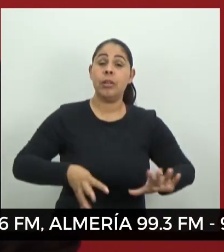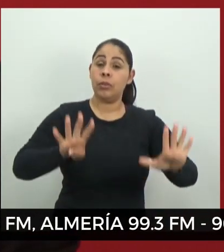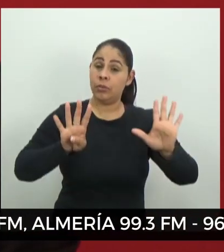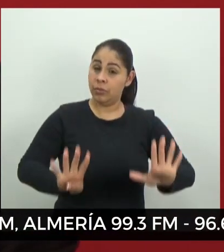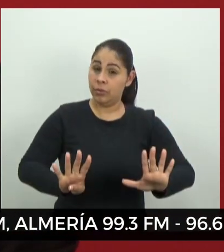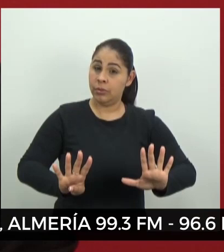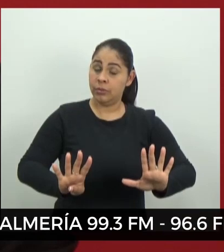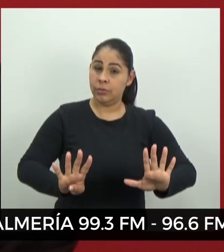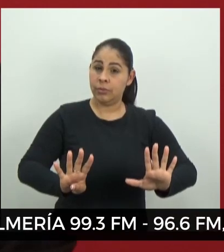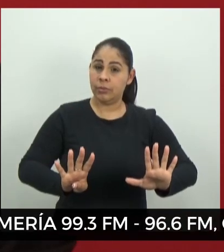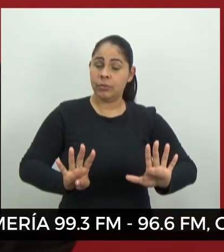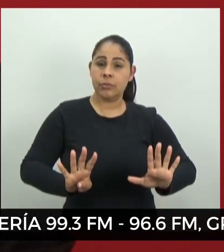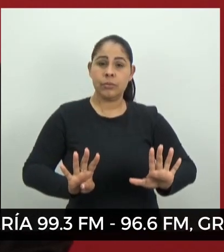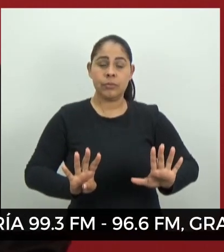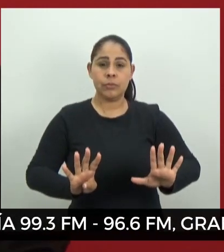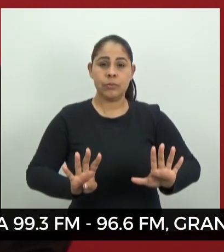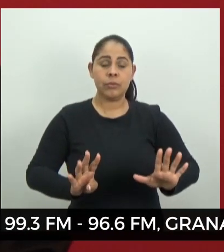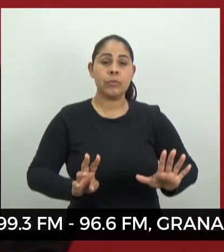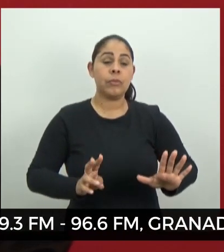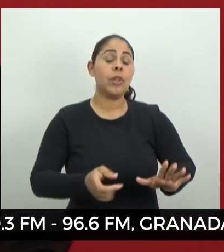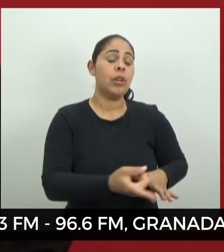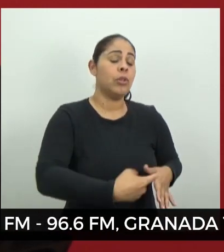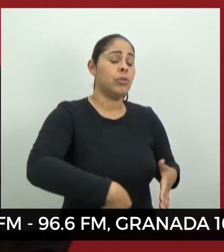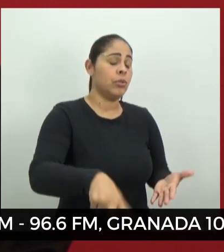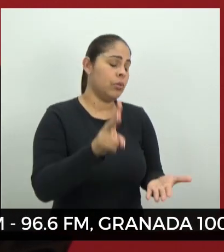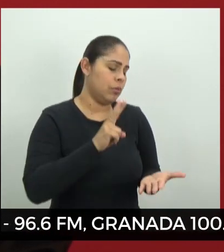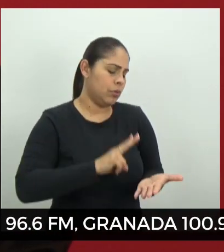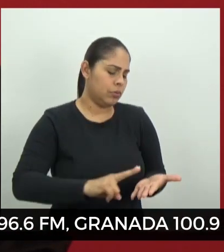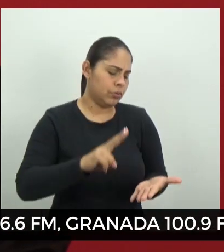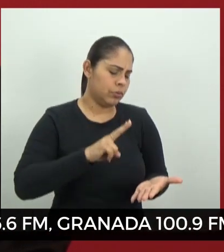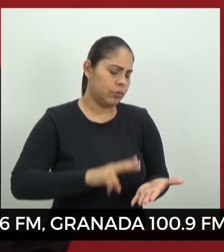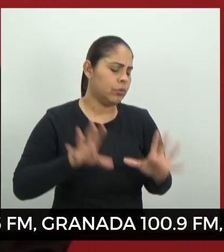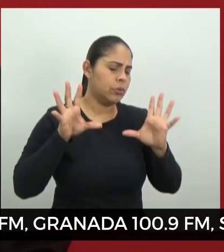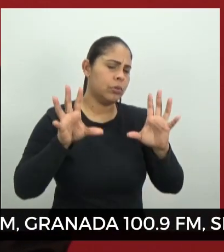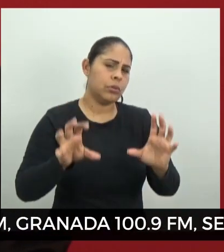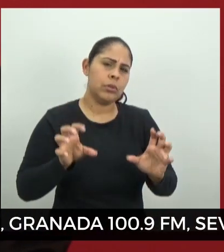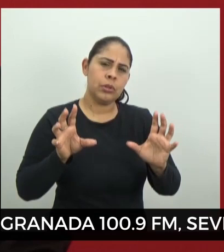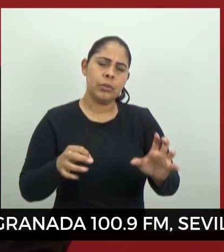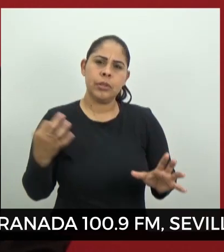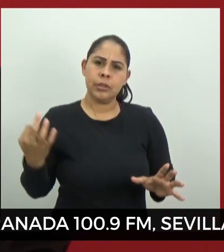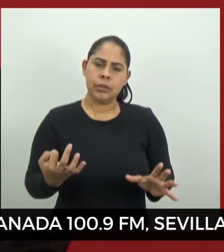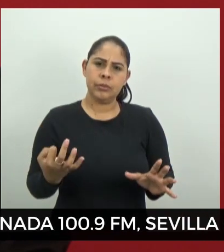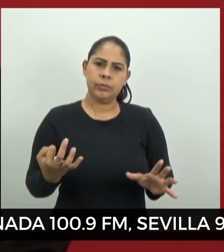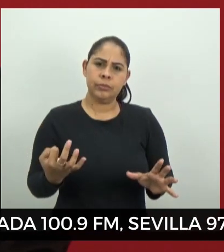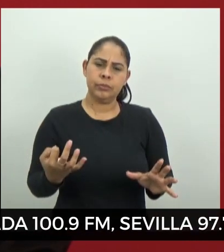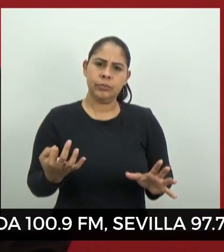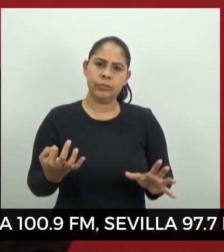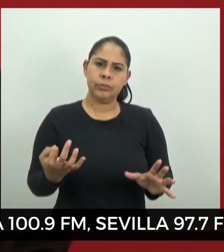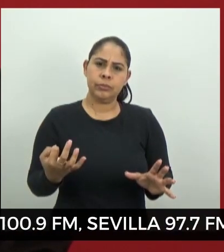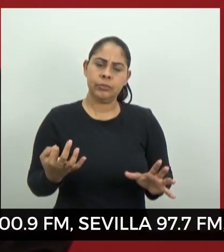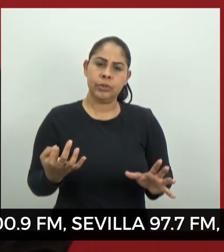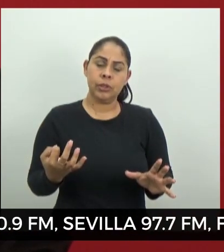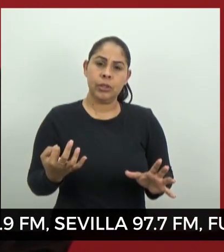leer, podemos leer y aprender cómo el Señor habló y le preguntó al